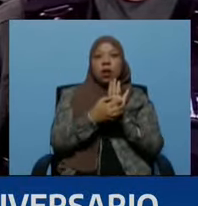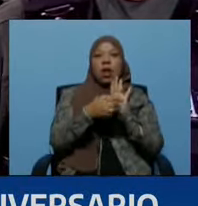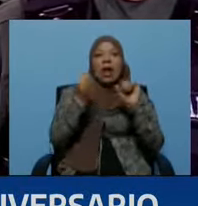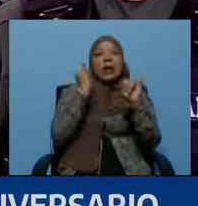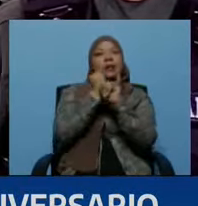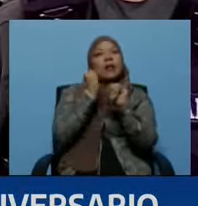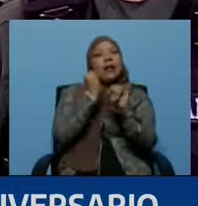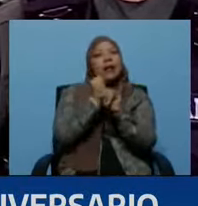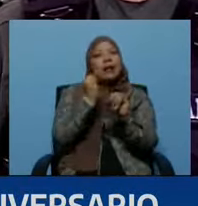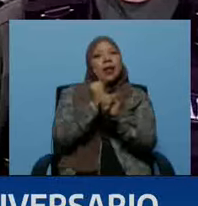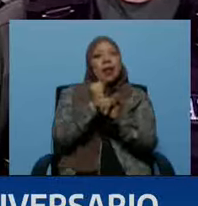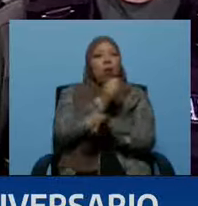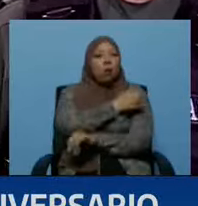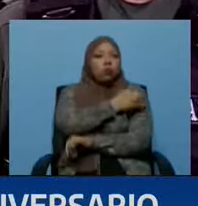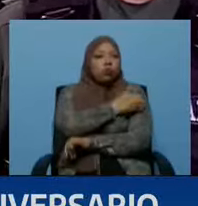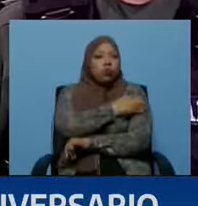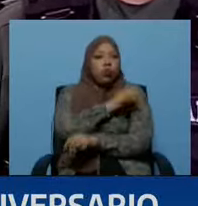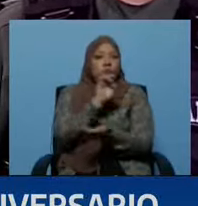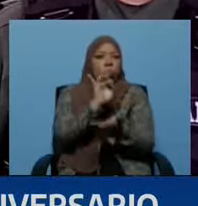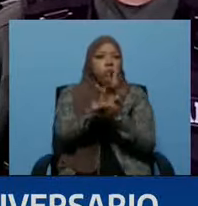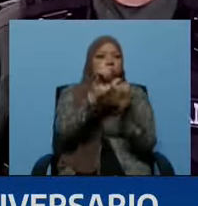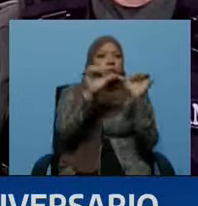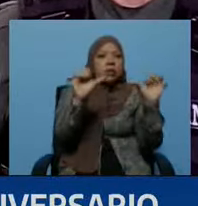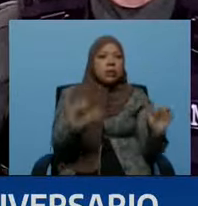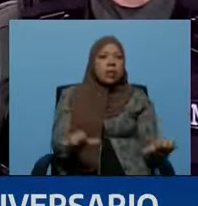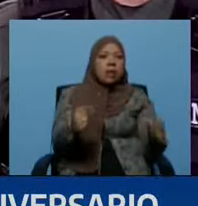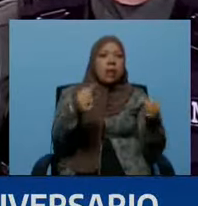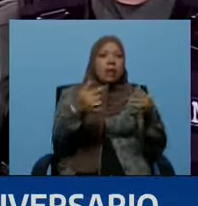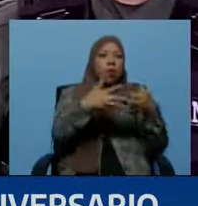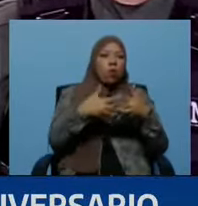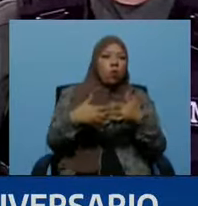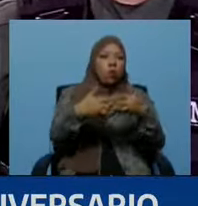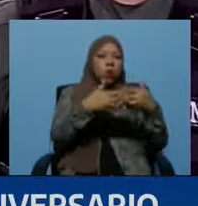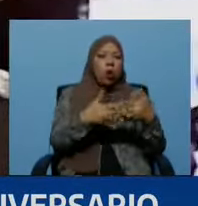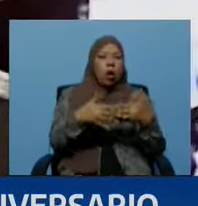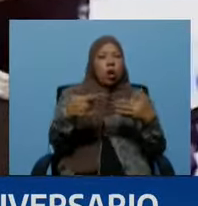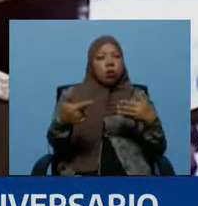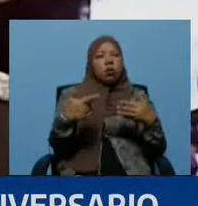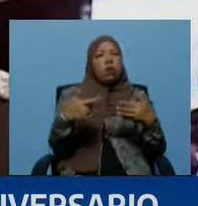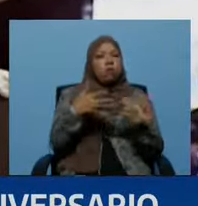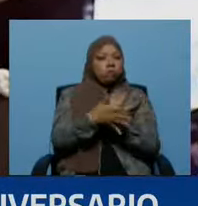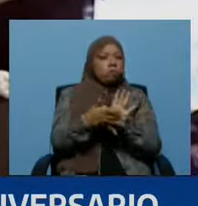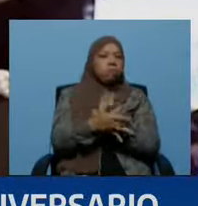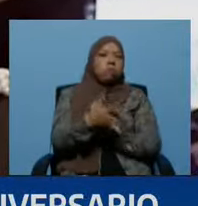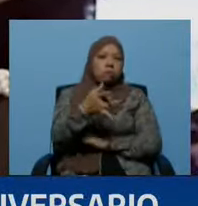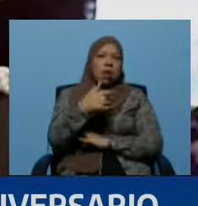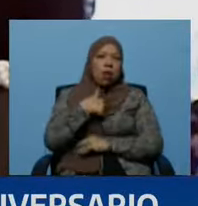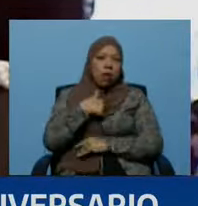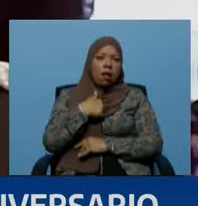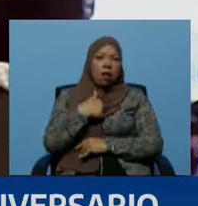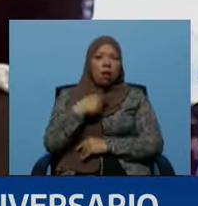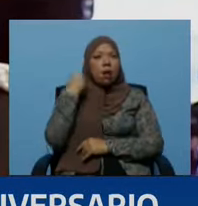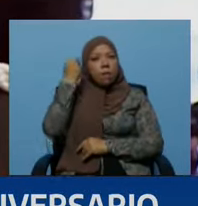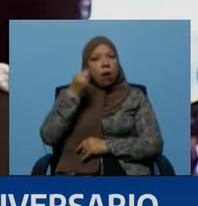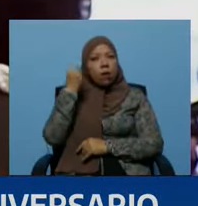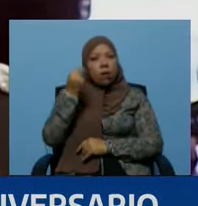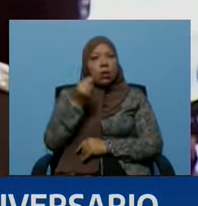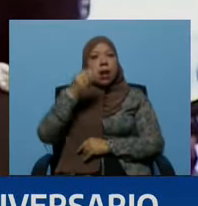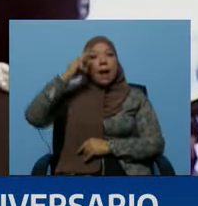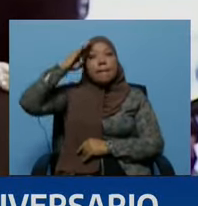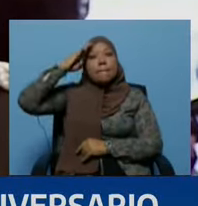ciberfascista y criminal. No tengo dudas, señor general, en calificarlo así. Señores generales,